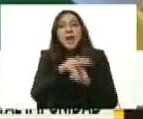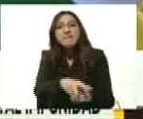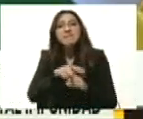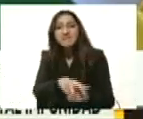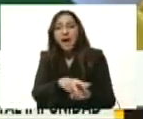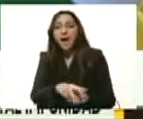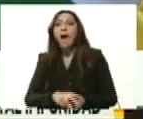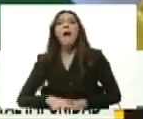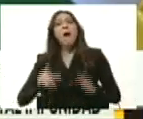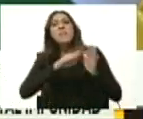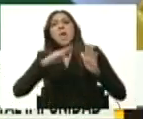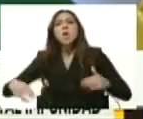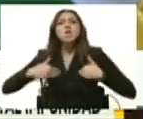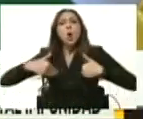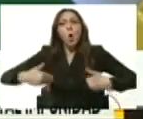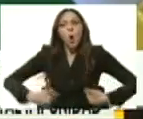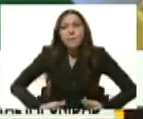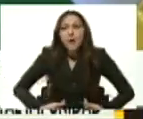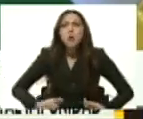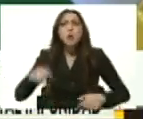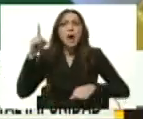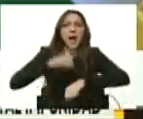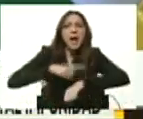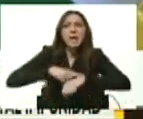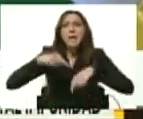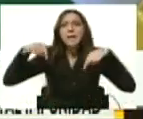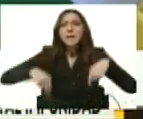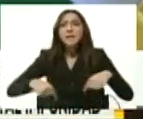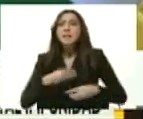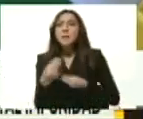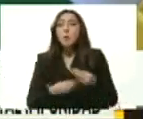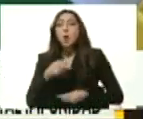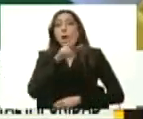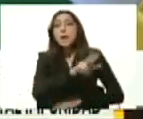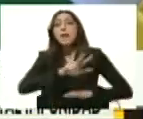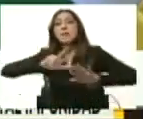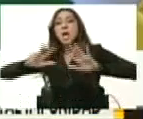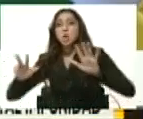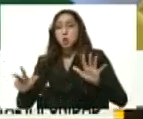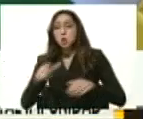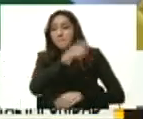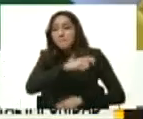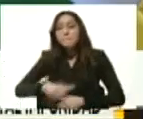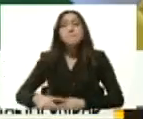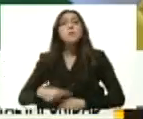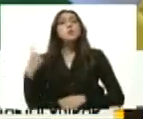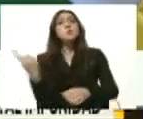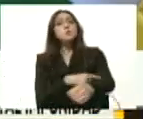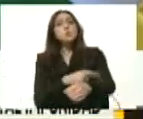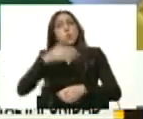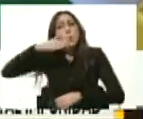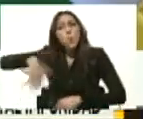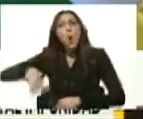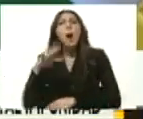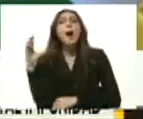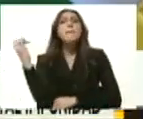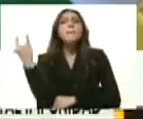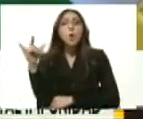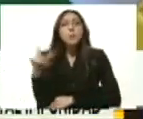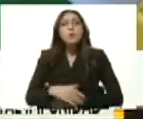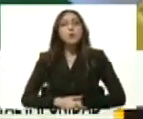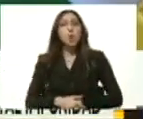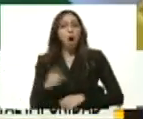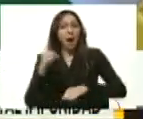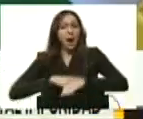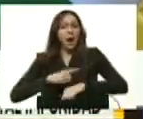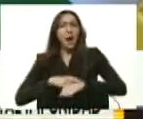de los derechos humanos en este periodo, 38 hermanos bolivianos, probablemente en el mejor